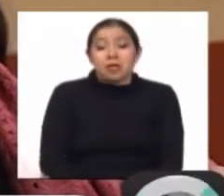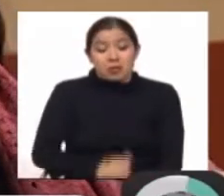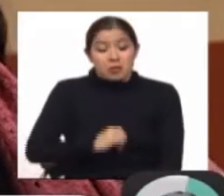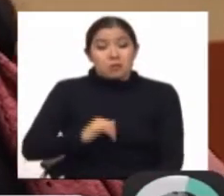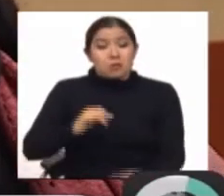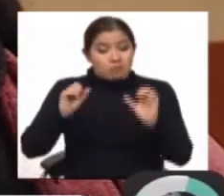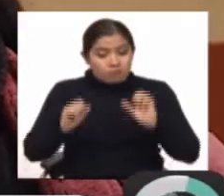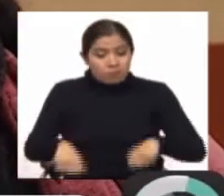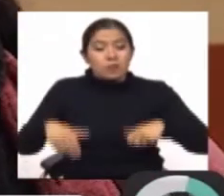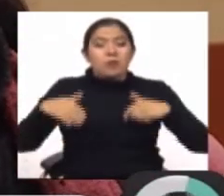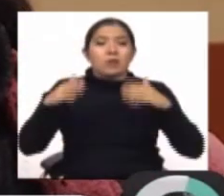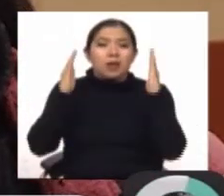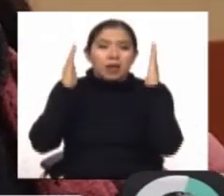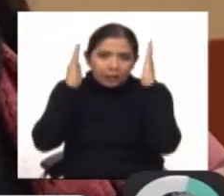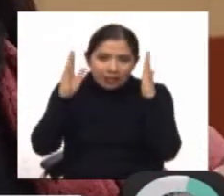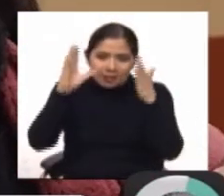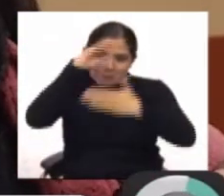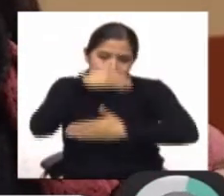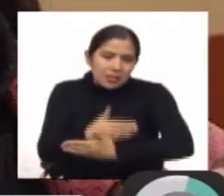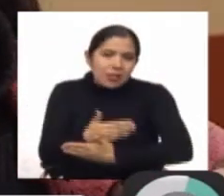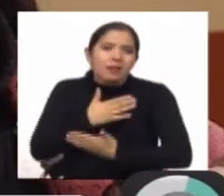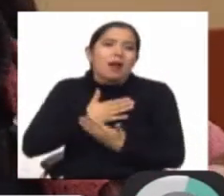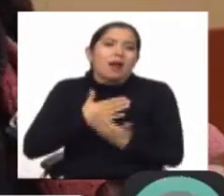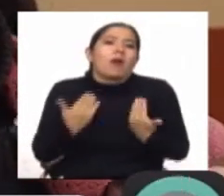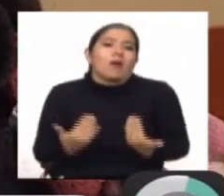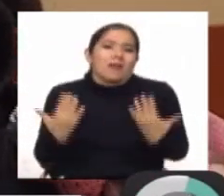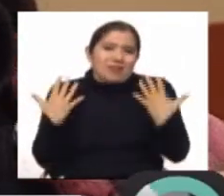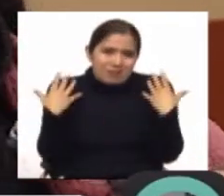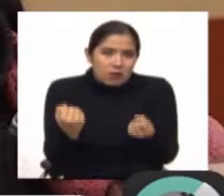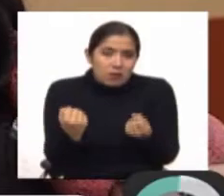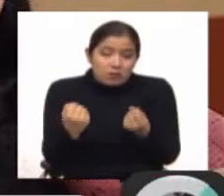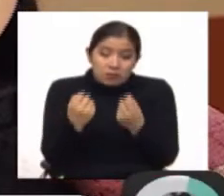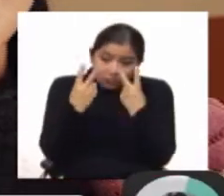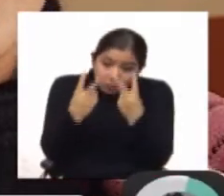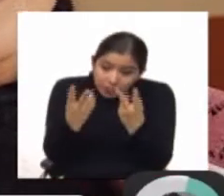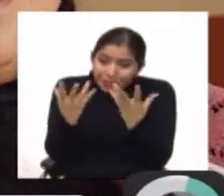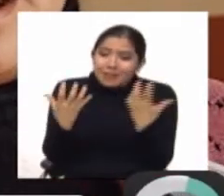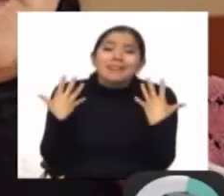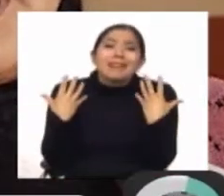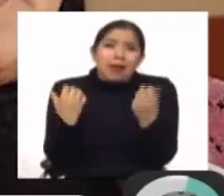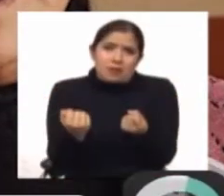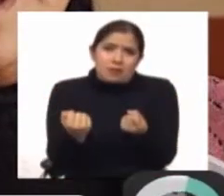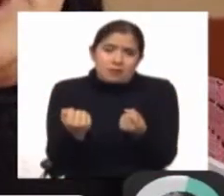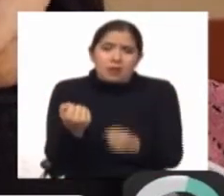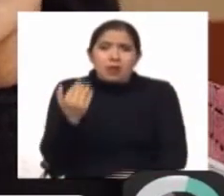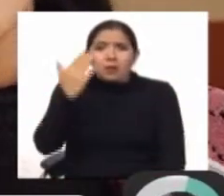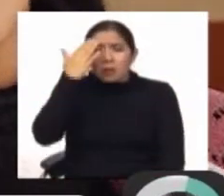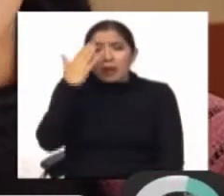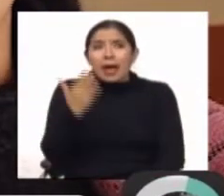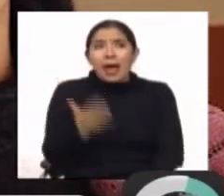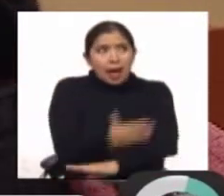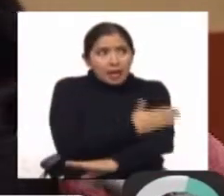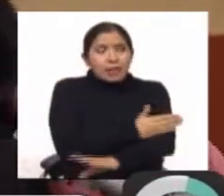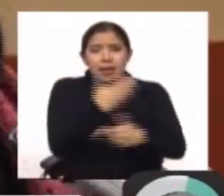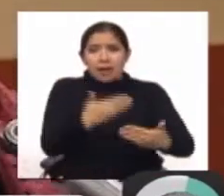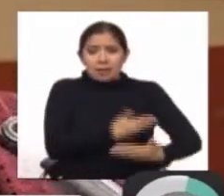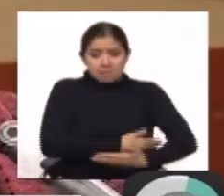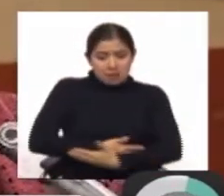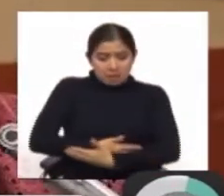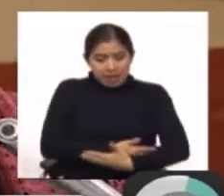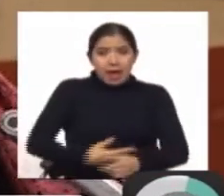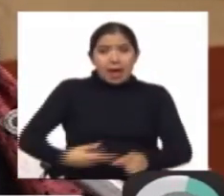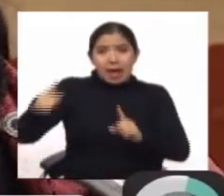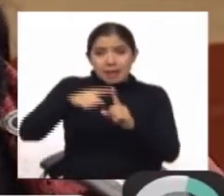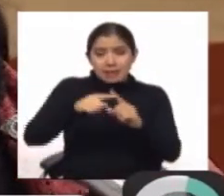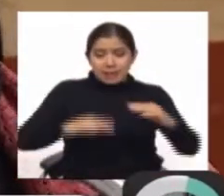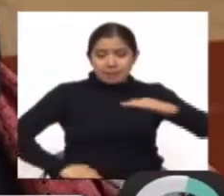en salud, ¿no? Para verlos también ellos sanos, porque realmente el seguro había de bebés hasta los 5 años, ¿no es cierto? Pero ahora